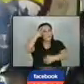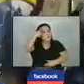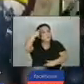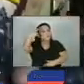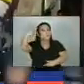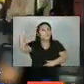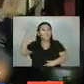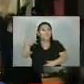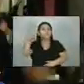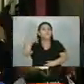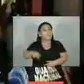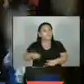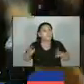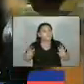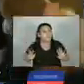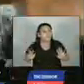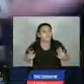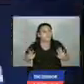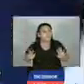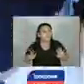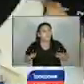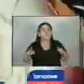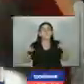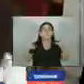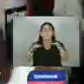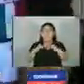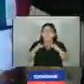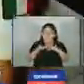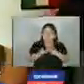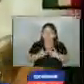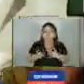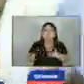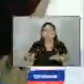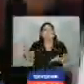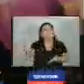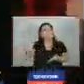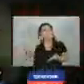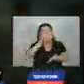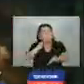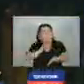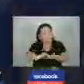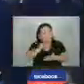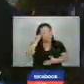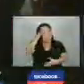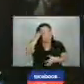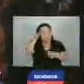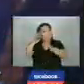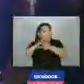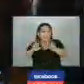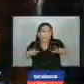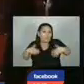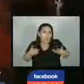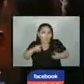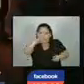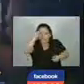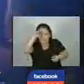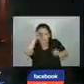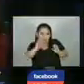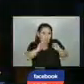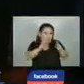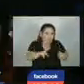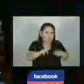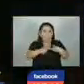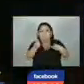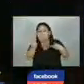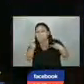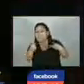los Estados Unidos como todo lo de los casos y vuelve a concordar faltas de oportunidades la